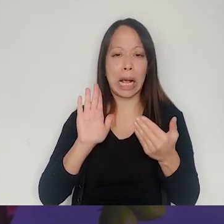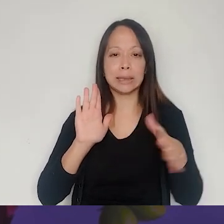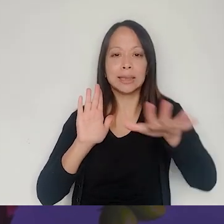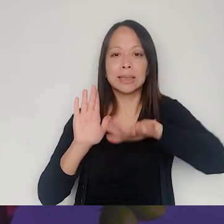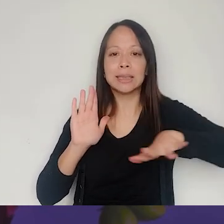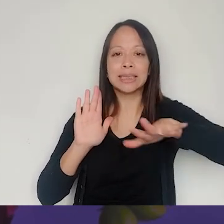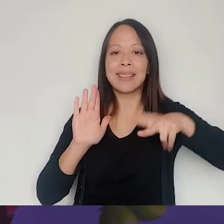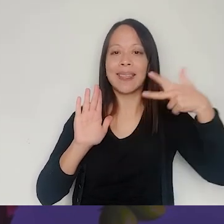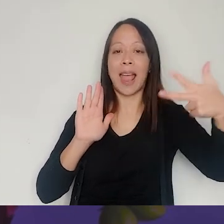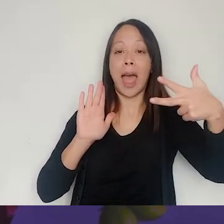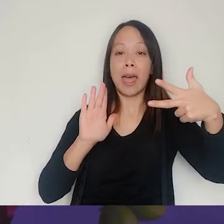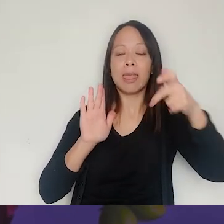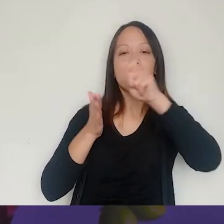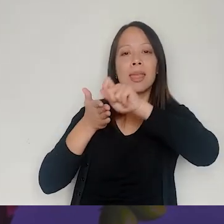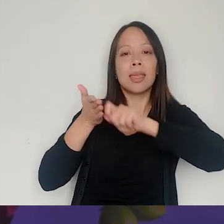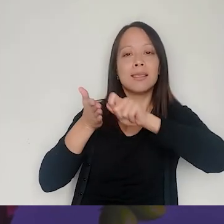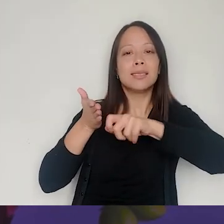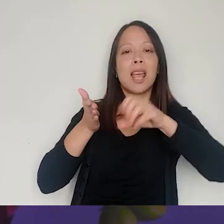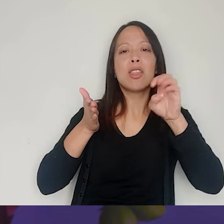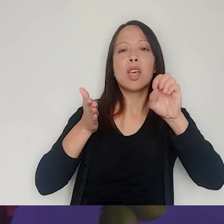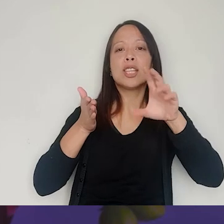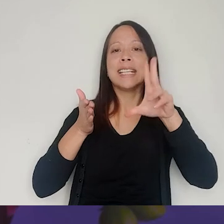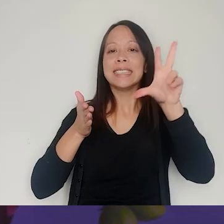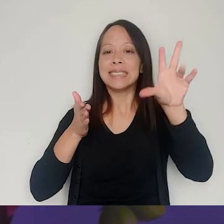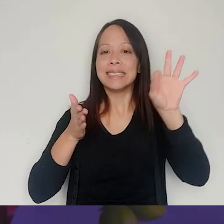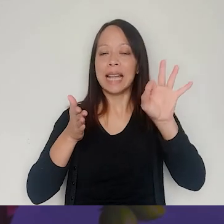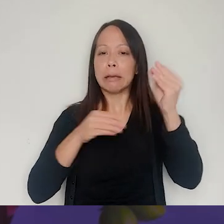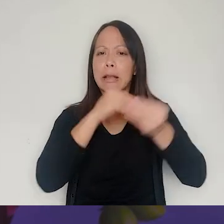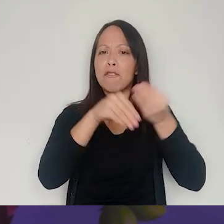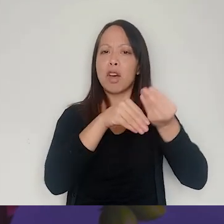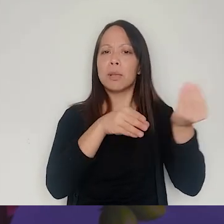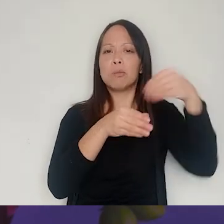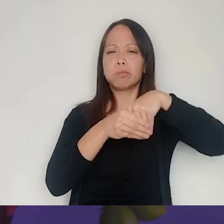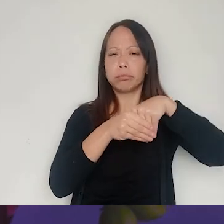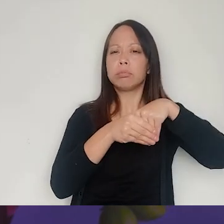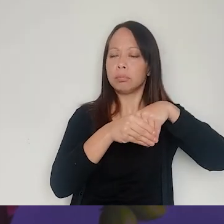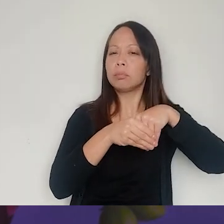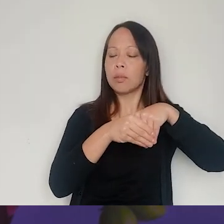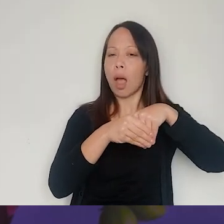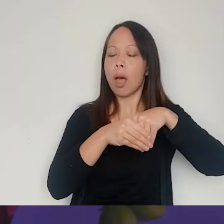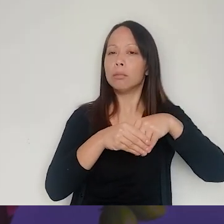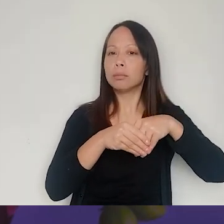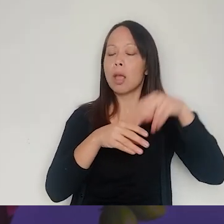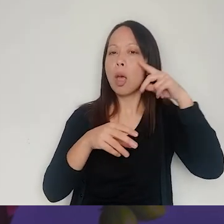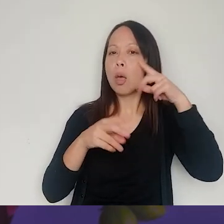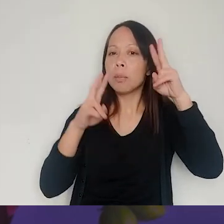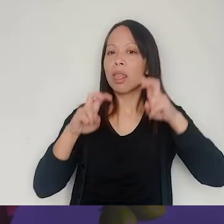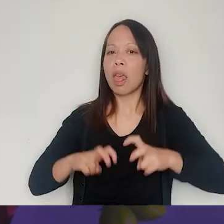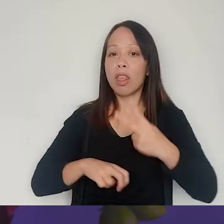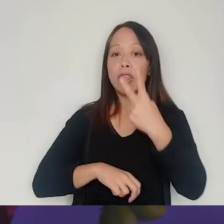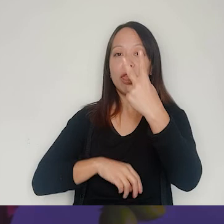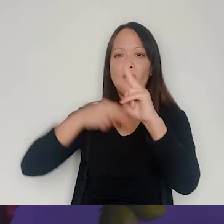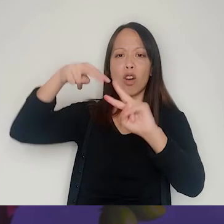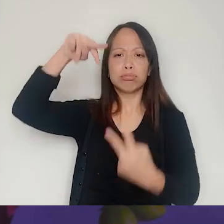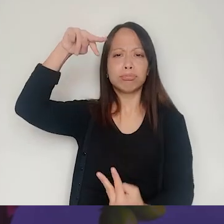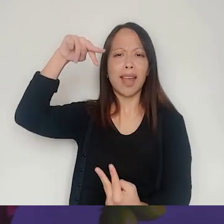diagnóstico a 30 familias, como si hubieran sido 2, ¿vale? Lo importante era ofrecer diagnósticos, se identificaron 2 nuevos genes y además se